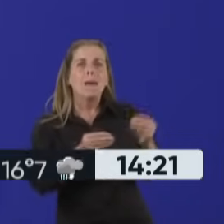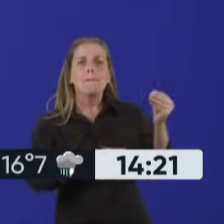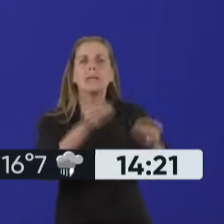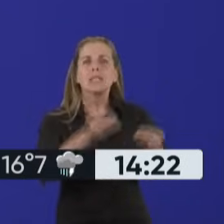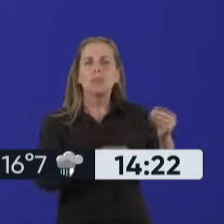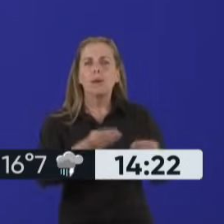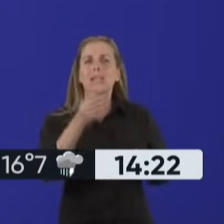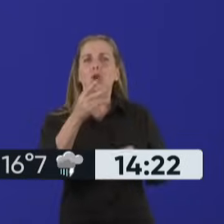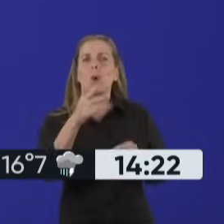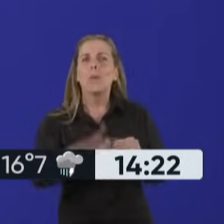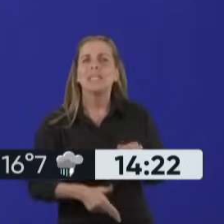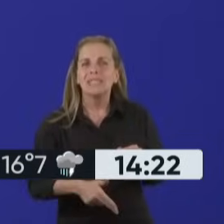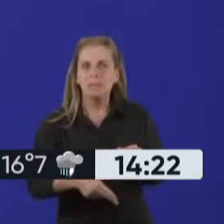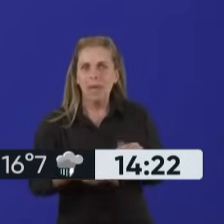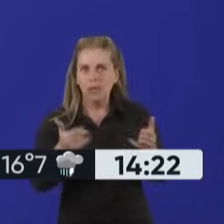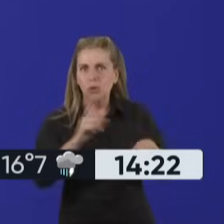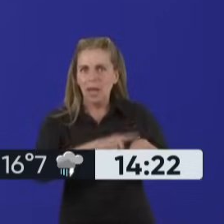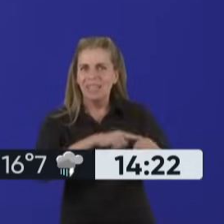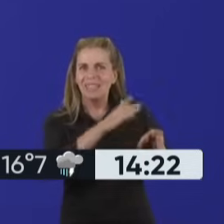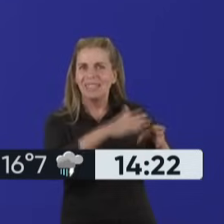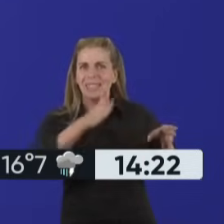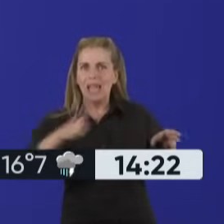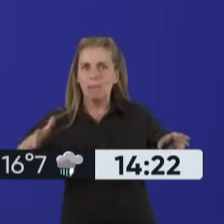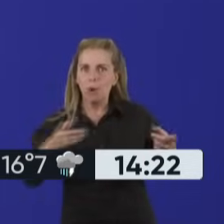Digo, lo comento así al pasar porque